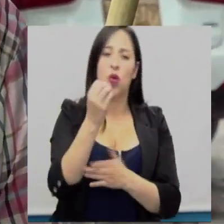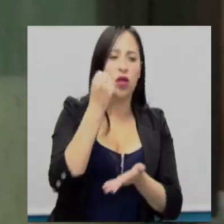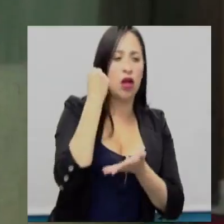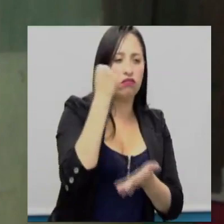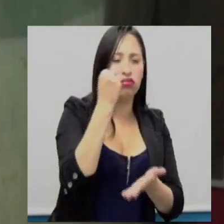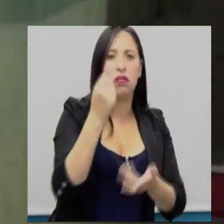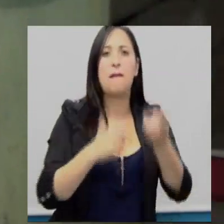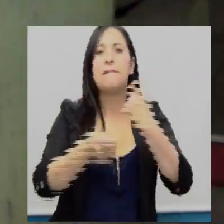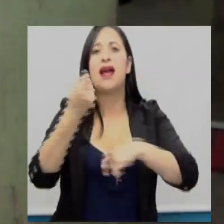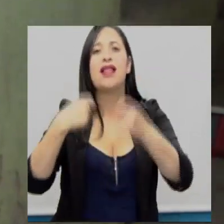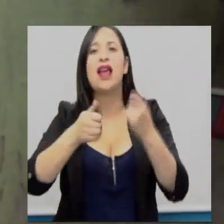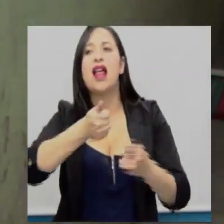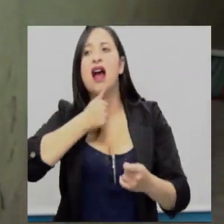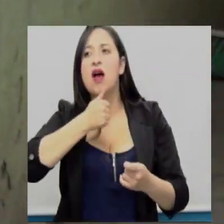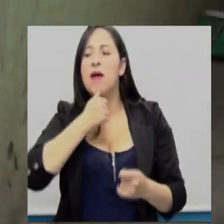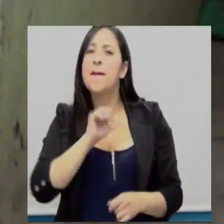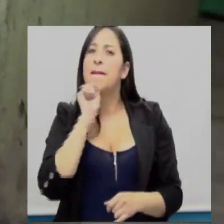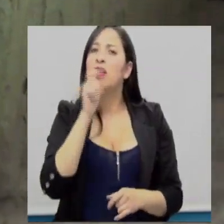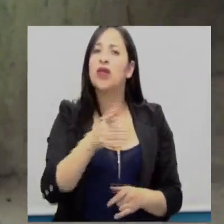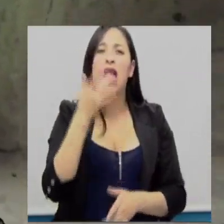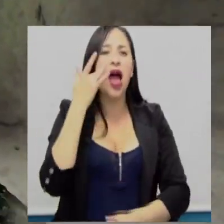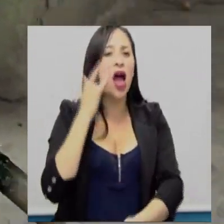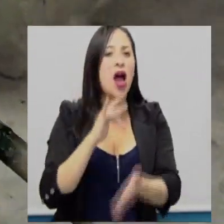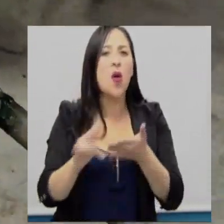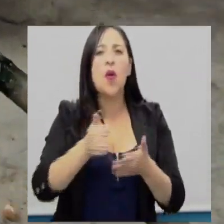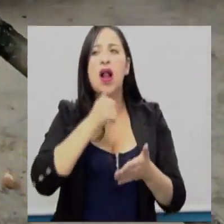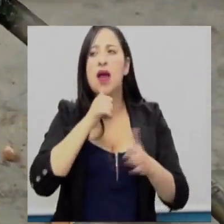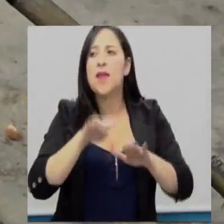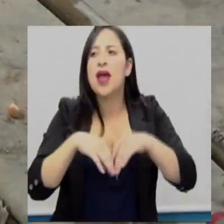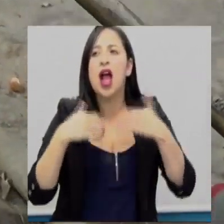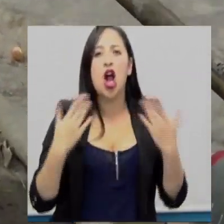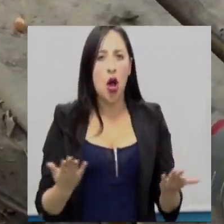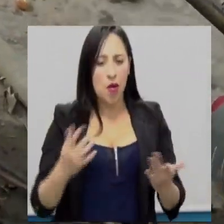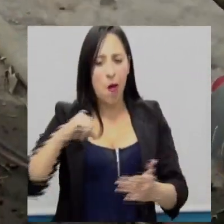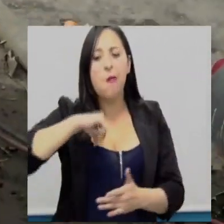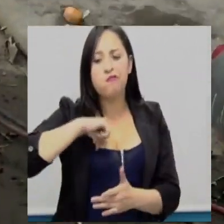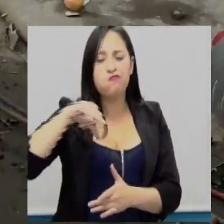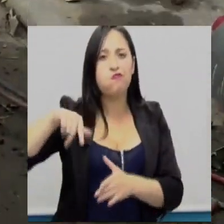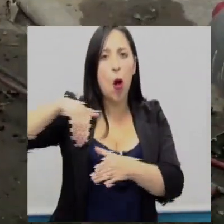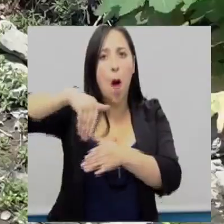pimpinas. ¿Cómo hace usted para obtener el agua para venderla? Porque yo tengo pozo aquí.